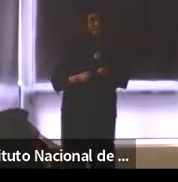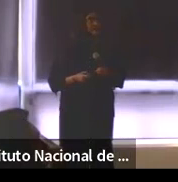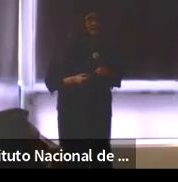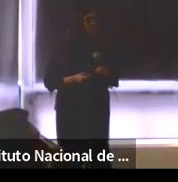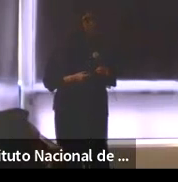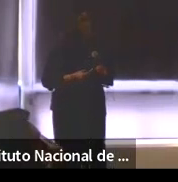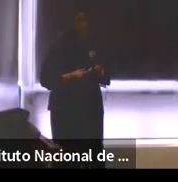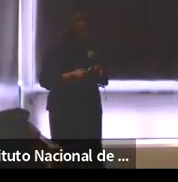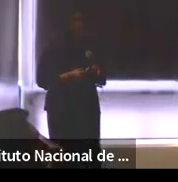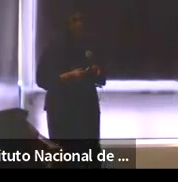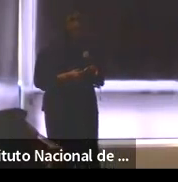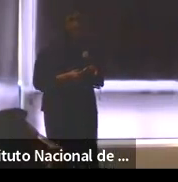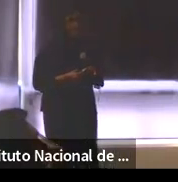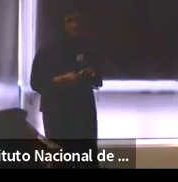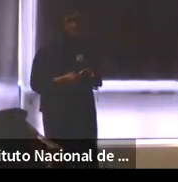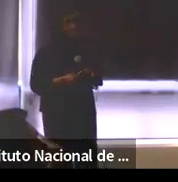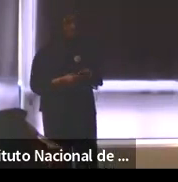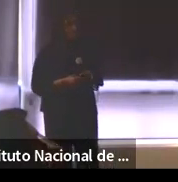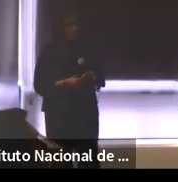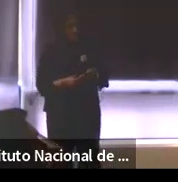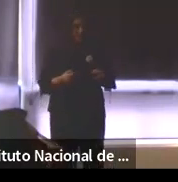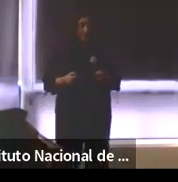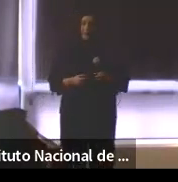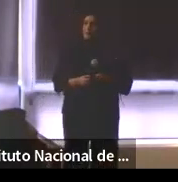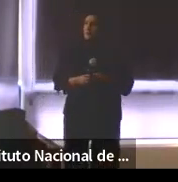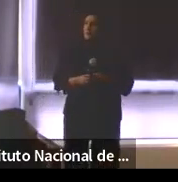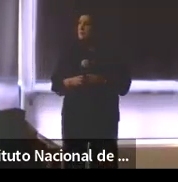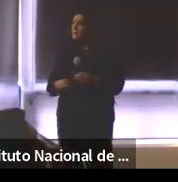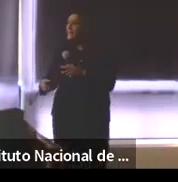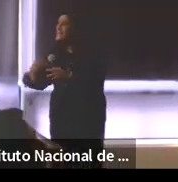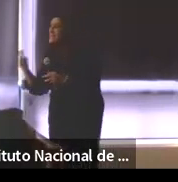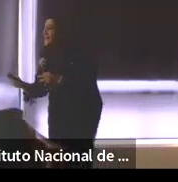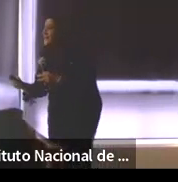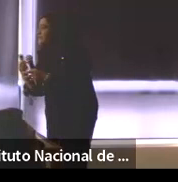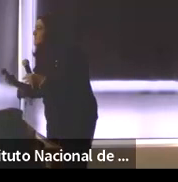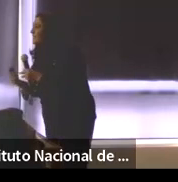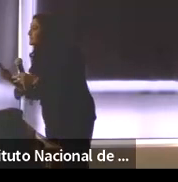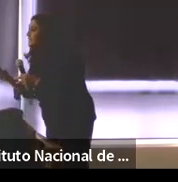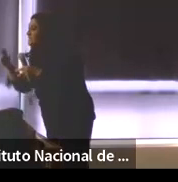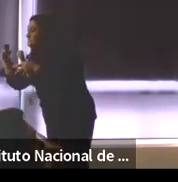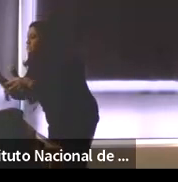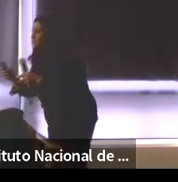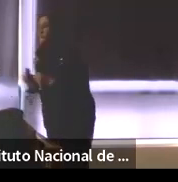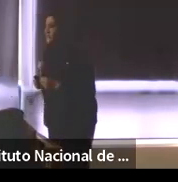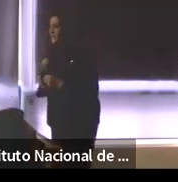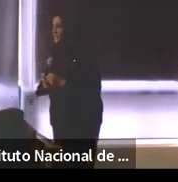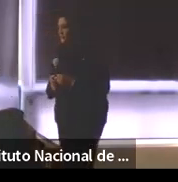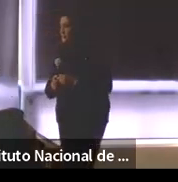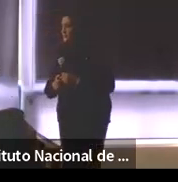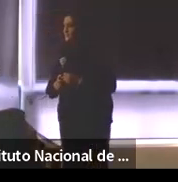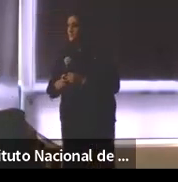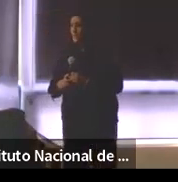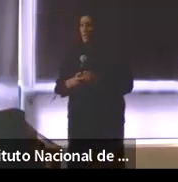manejar el proceso tiene que ver con la gestión con la habilidad directiva que tengas para solucionar